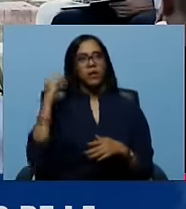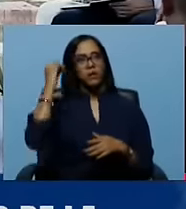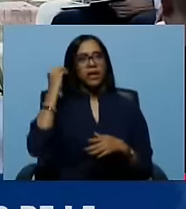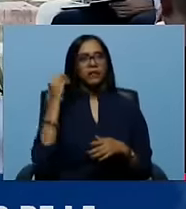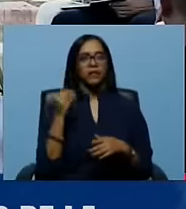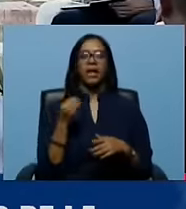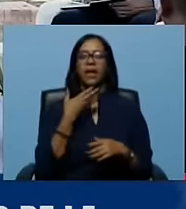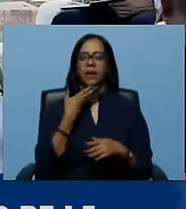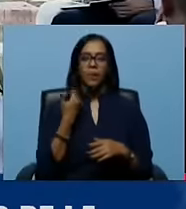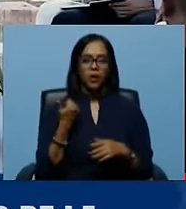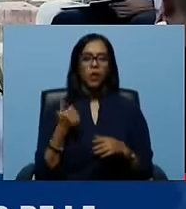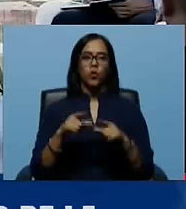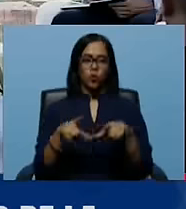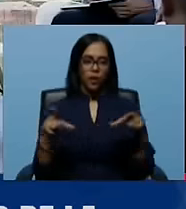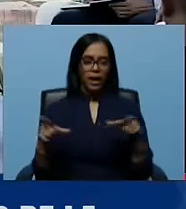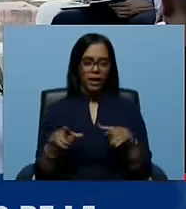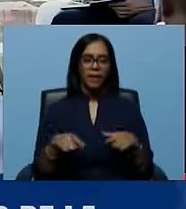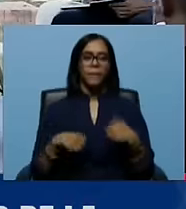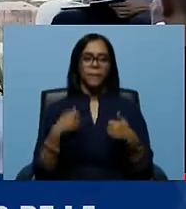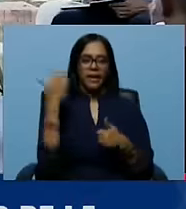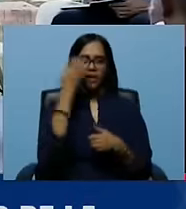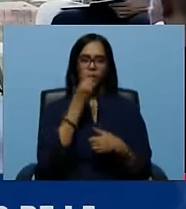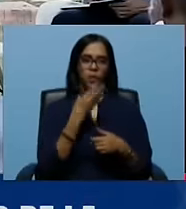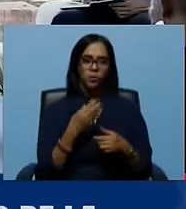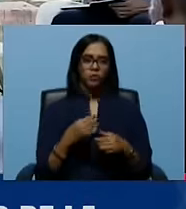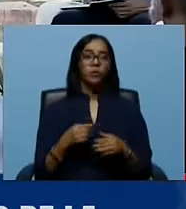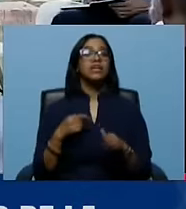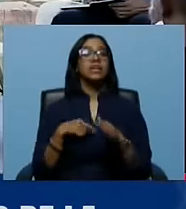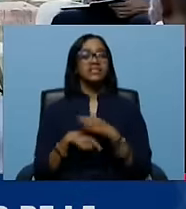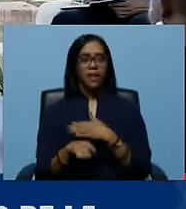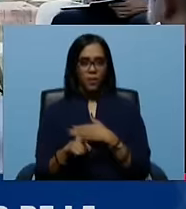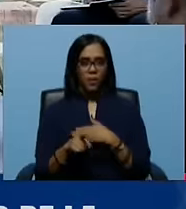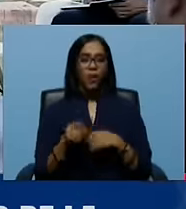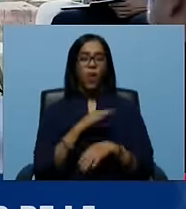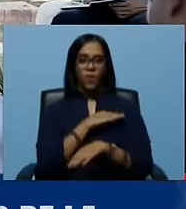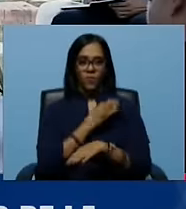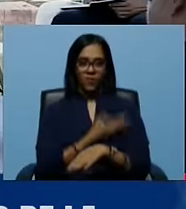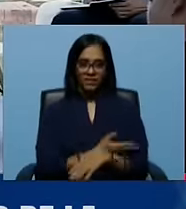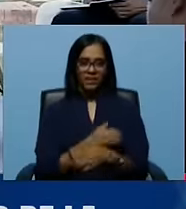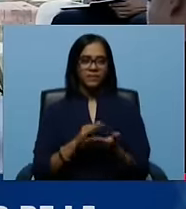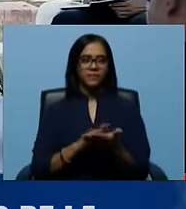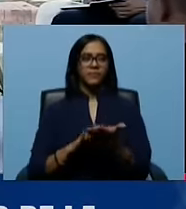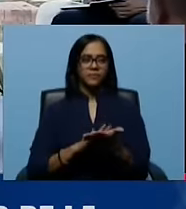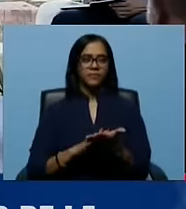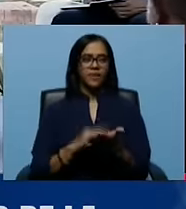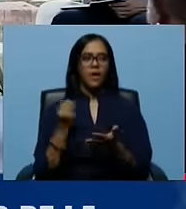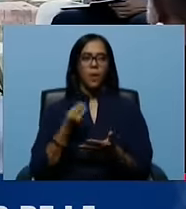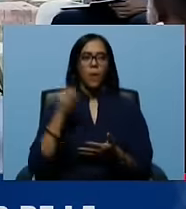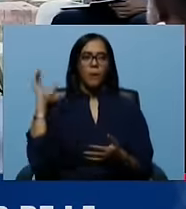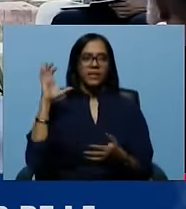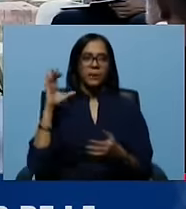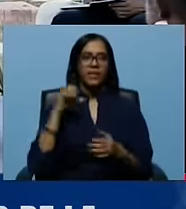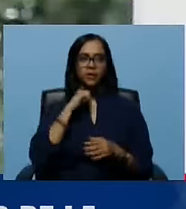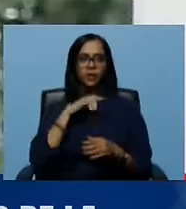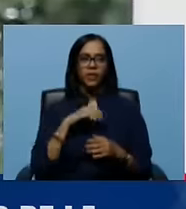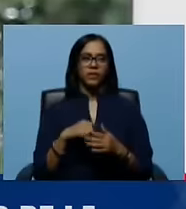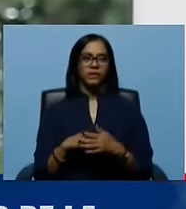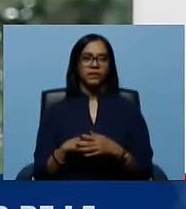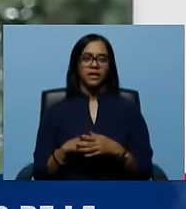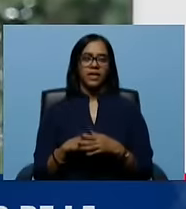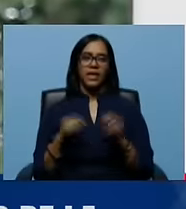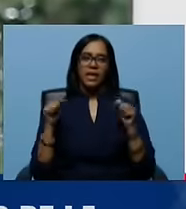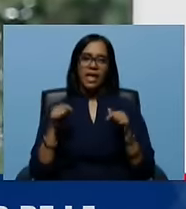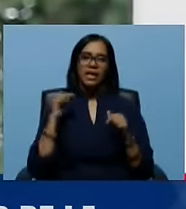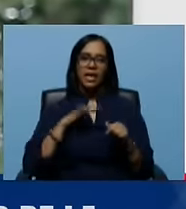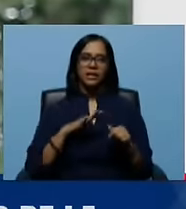otro lugar más hermoso. Y entrémosle con fuerza a recuperar como patrimonio histórico que es, y que ahí